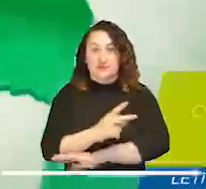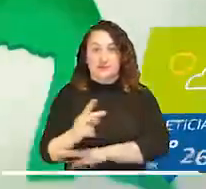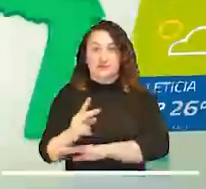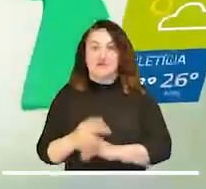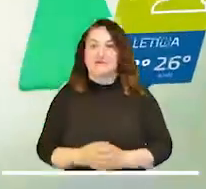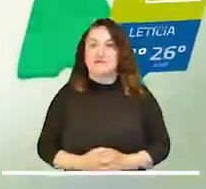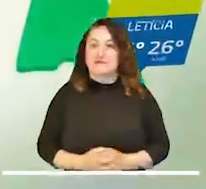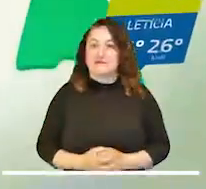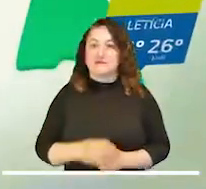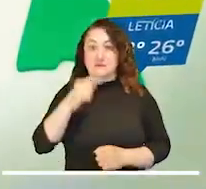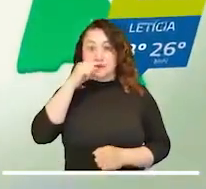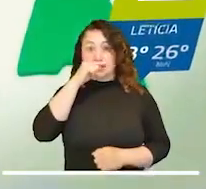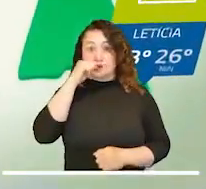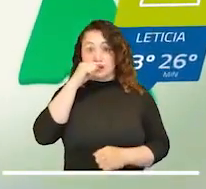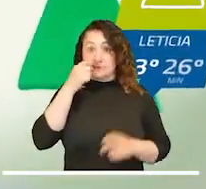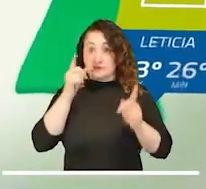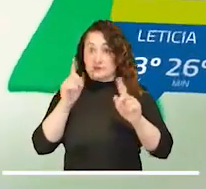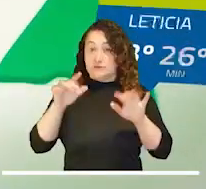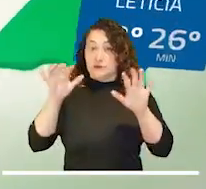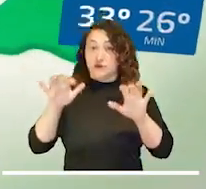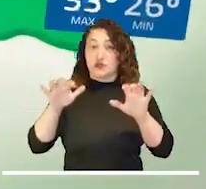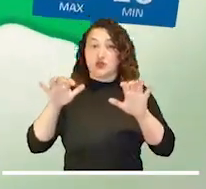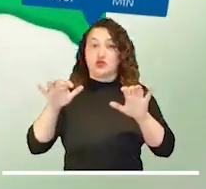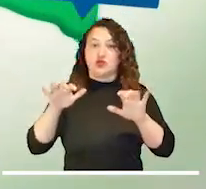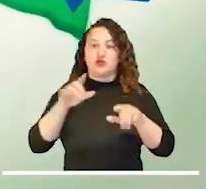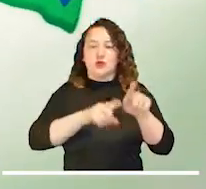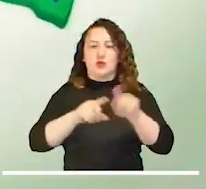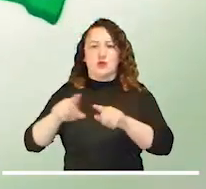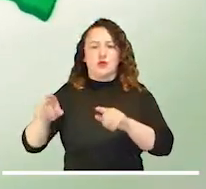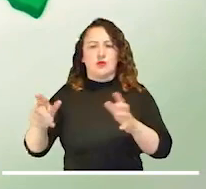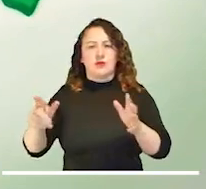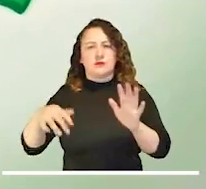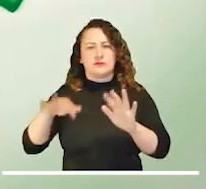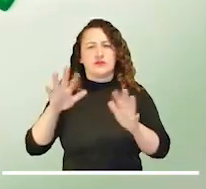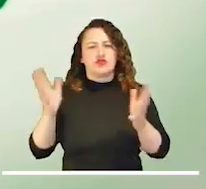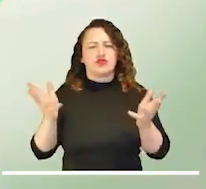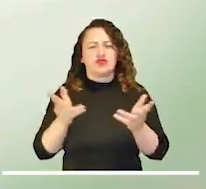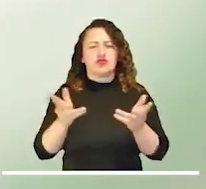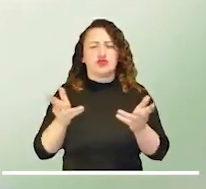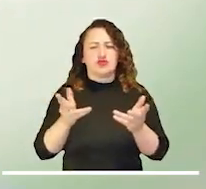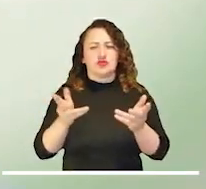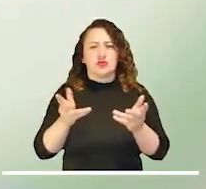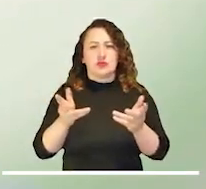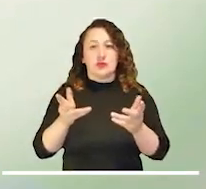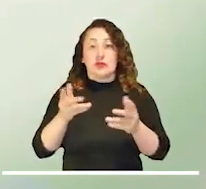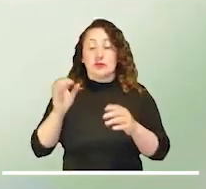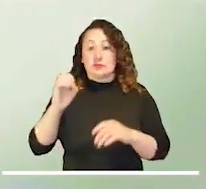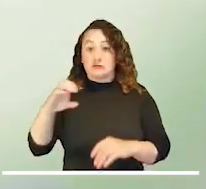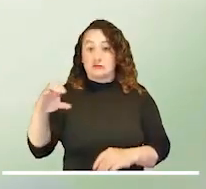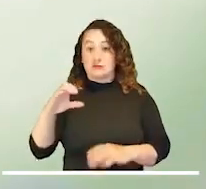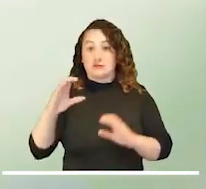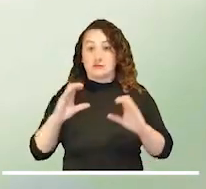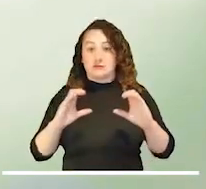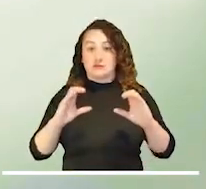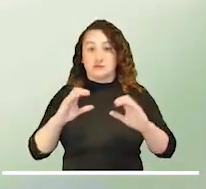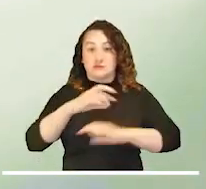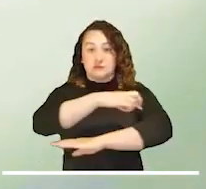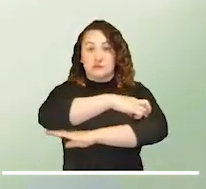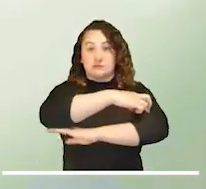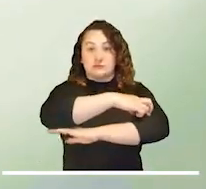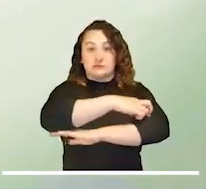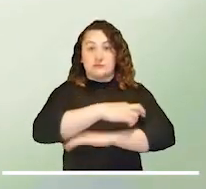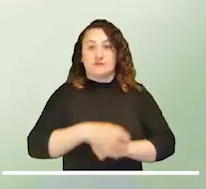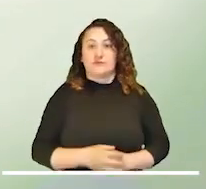Arauca, Casanare y de Vichada. La Amazonía también espera la visita de lluvias ligeras y ocasionales. Las más notables